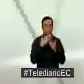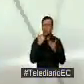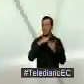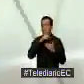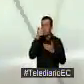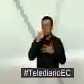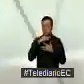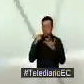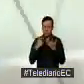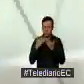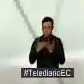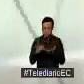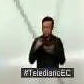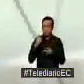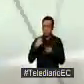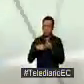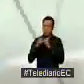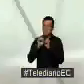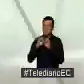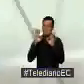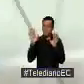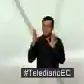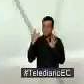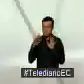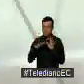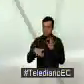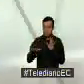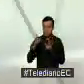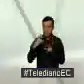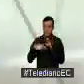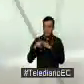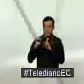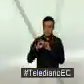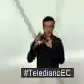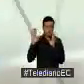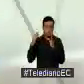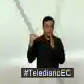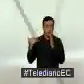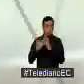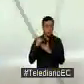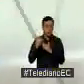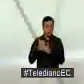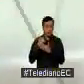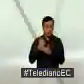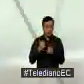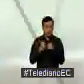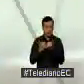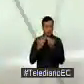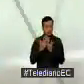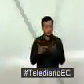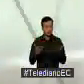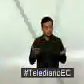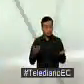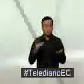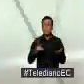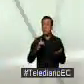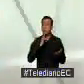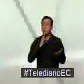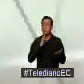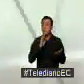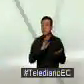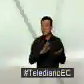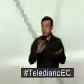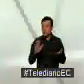promover otros productos de exportación, tanto los que ya están en el mercado como nuevos que se puedan abrir. Por eso hacía referencia a que Estados Unidos es